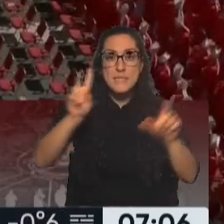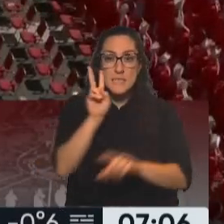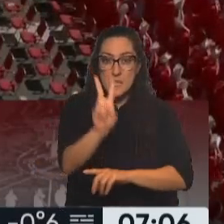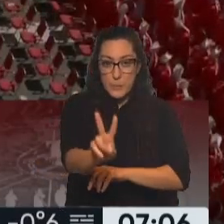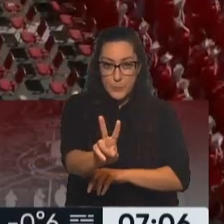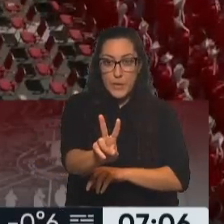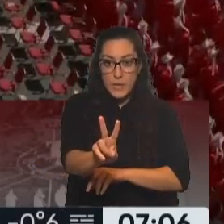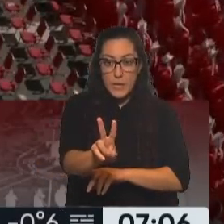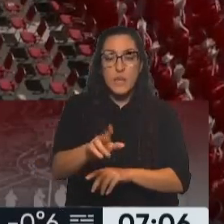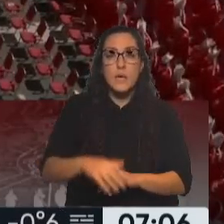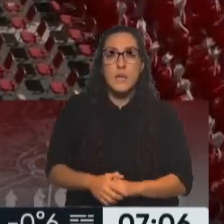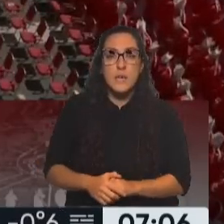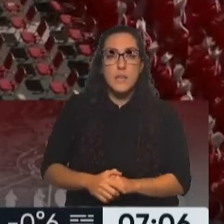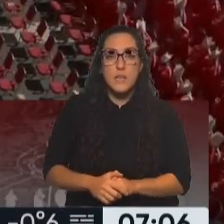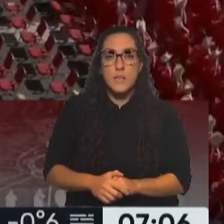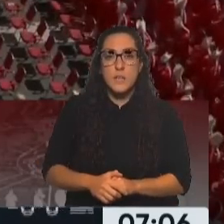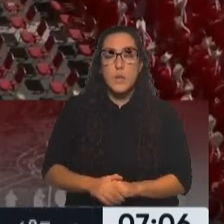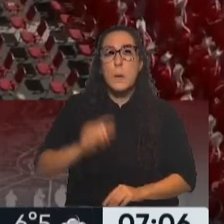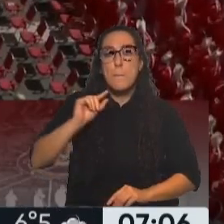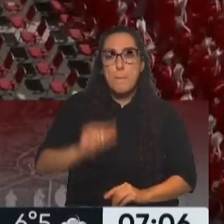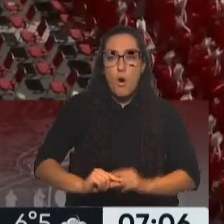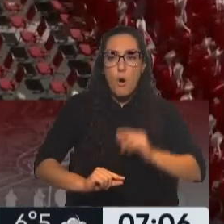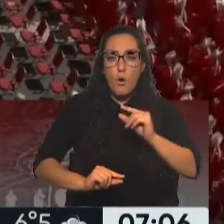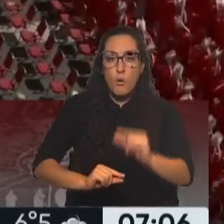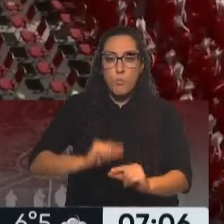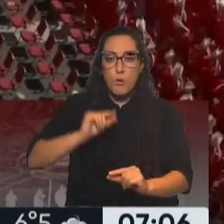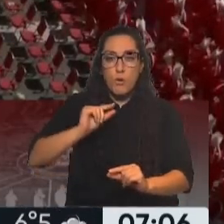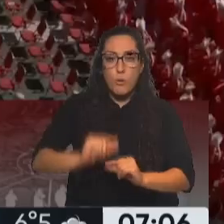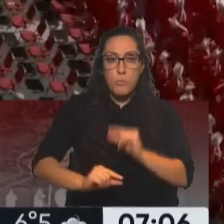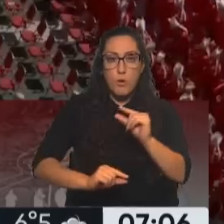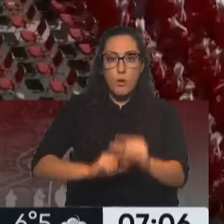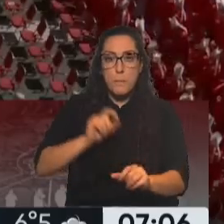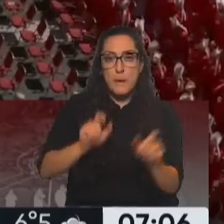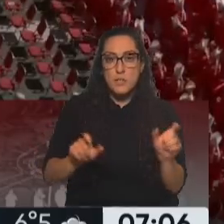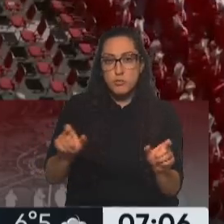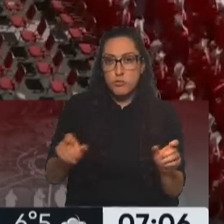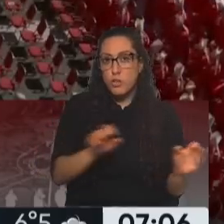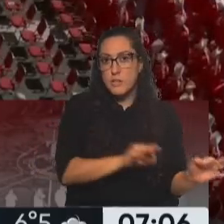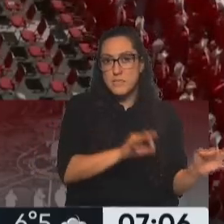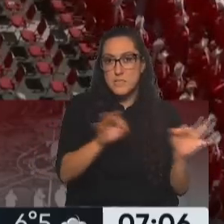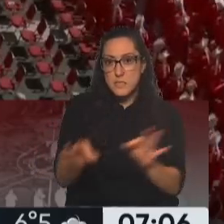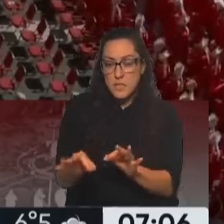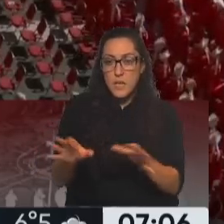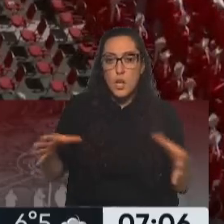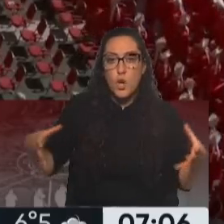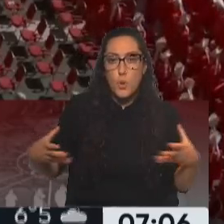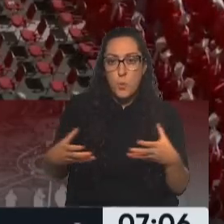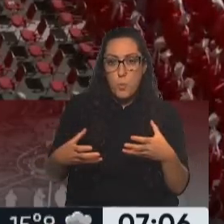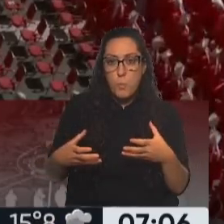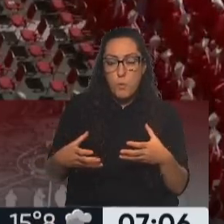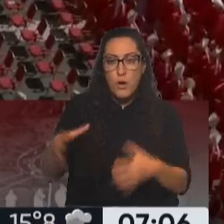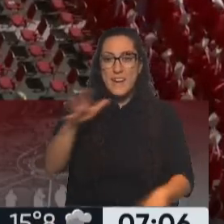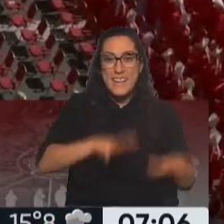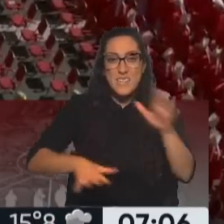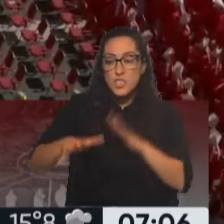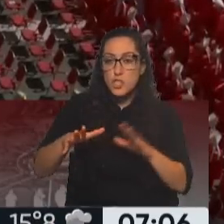la gente que de a poquito, muy de a poquito, está llegando. Hubo sí un grupo de fieles que hicieron una vigilia